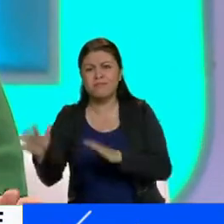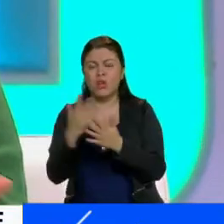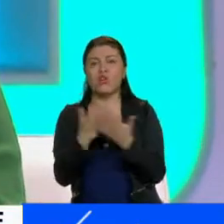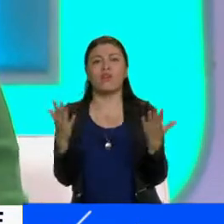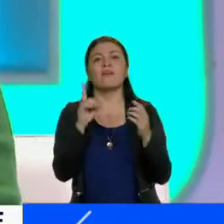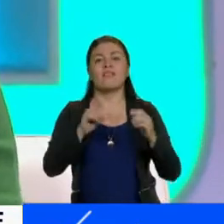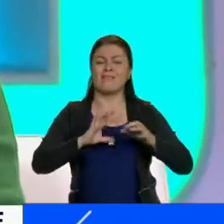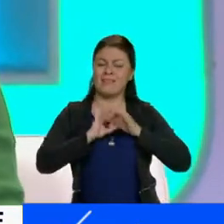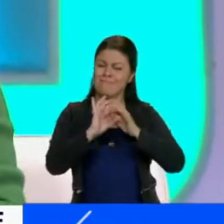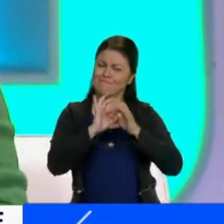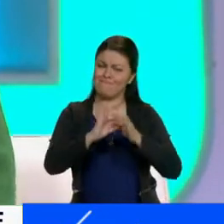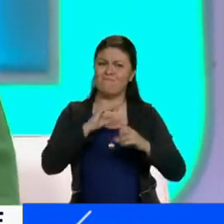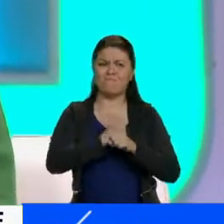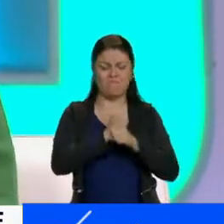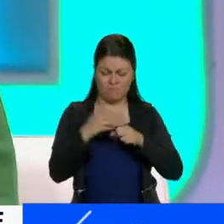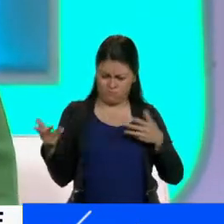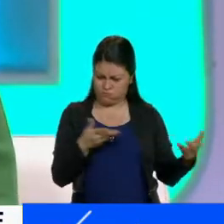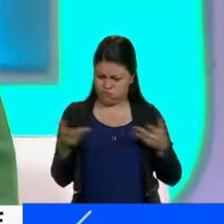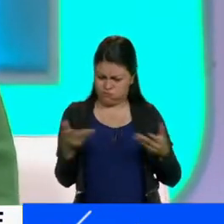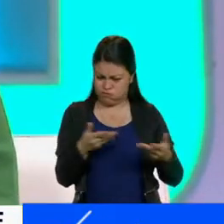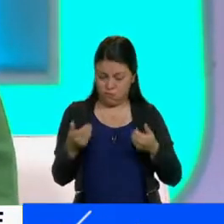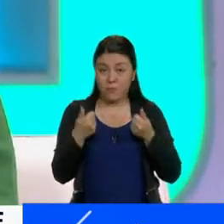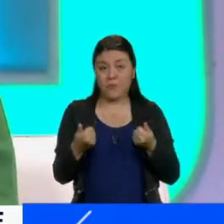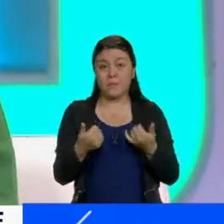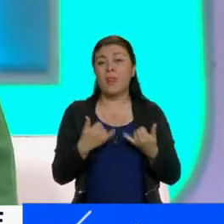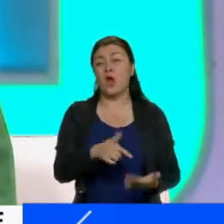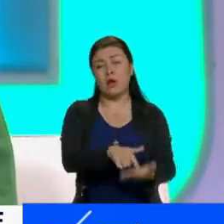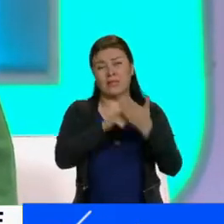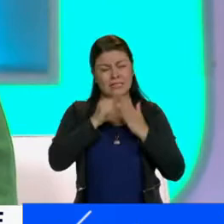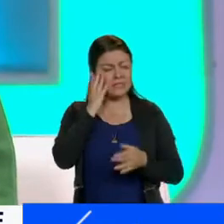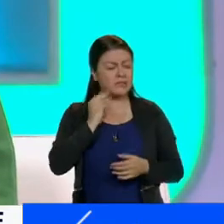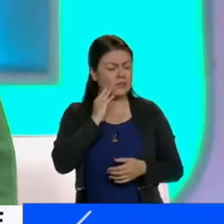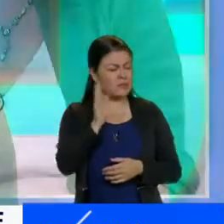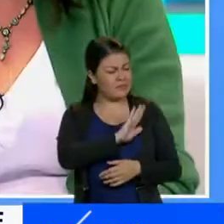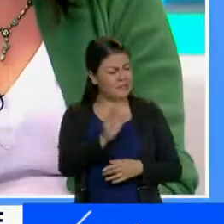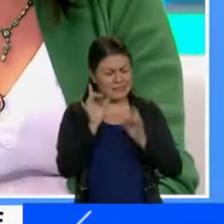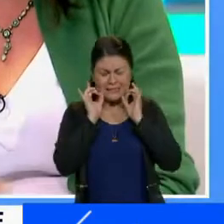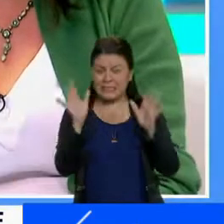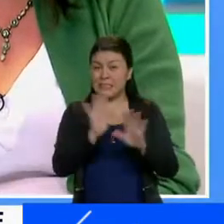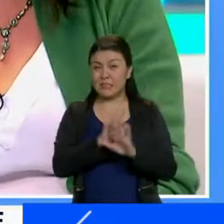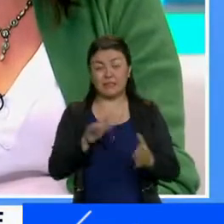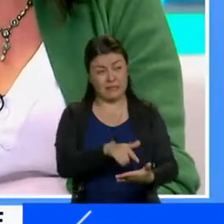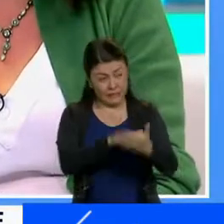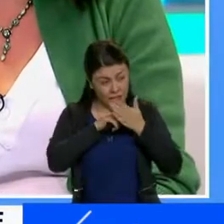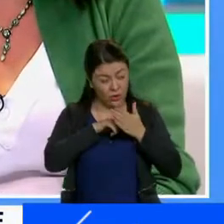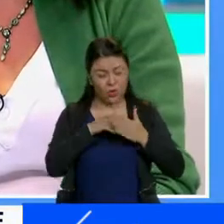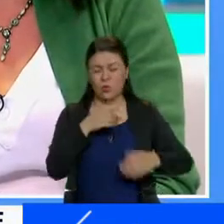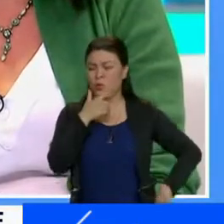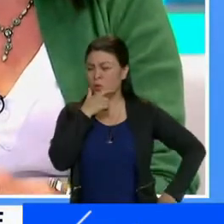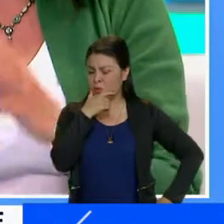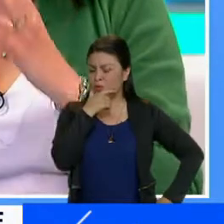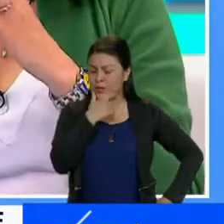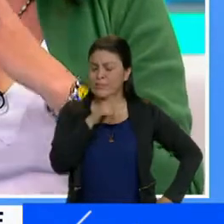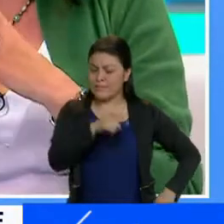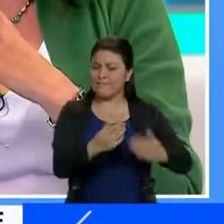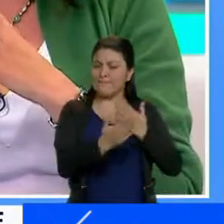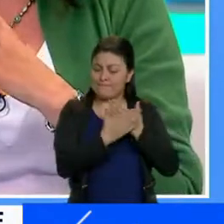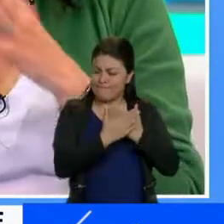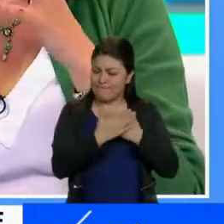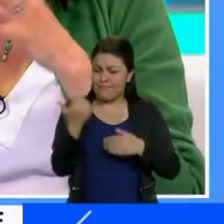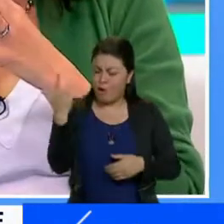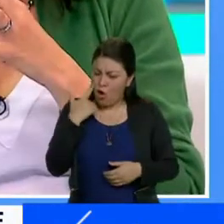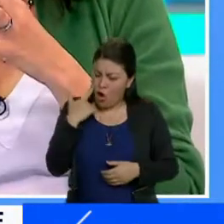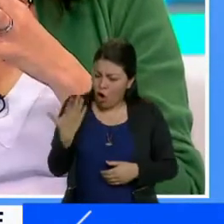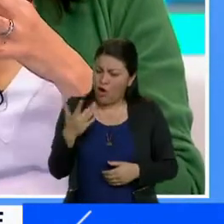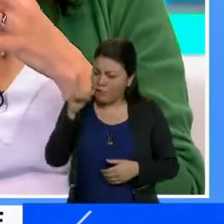Esta es una muy triste lección, una muy triste experiencia que creo que nos da como las lecciones sobre la importancia de acercar